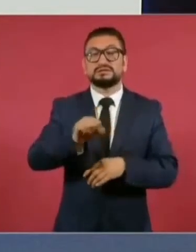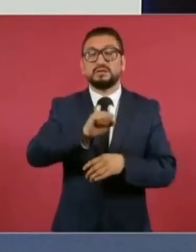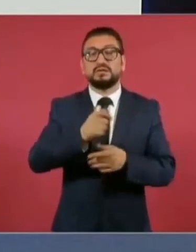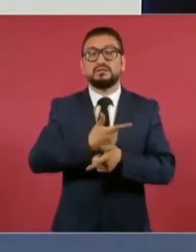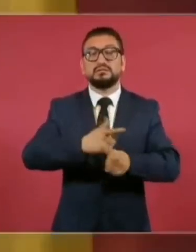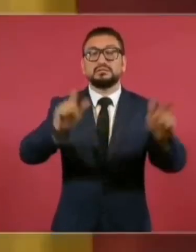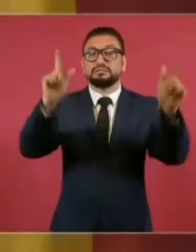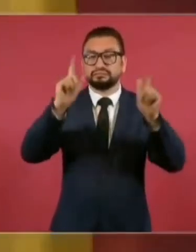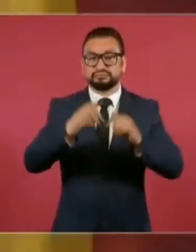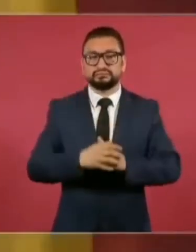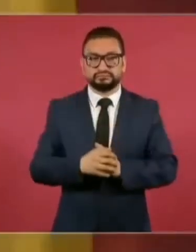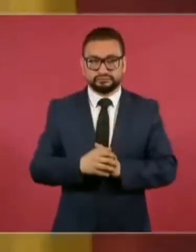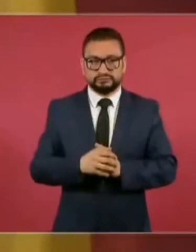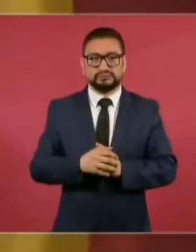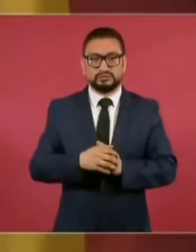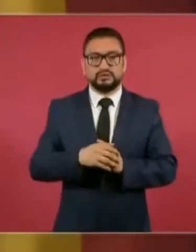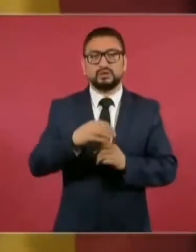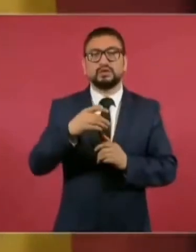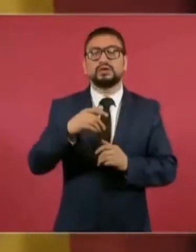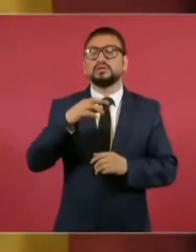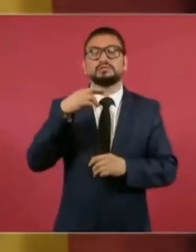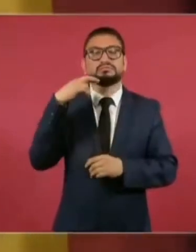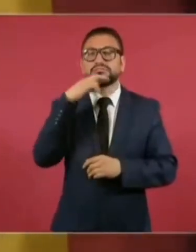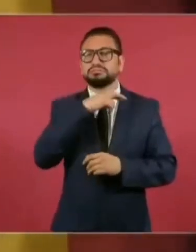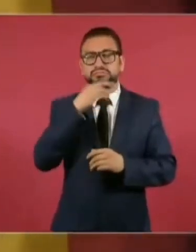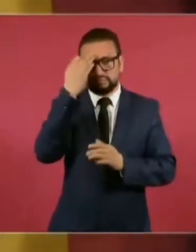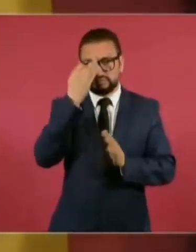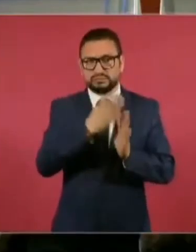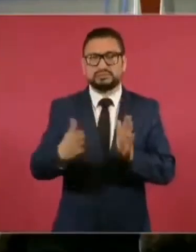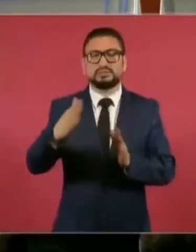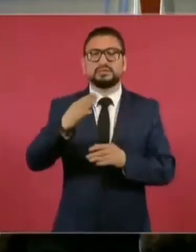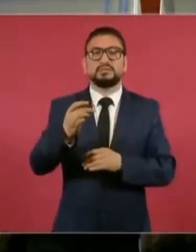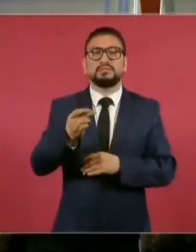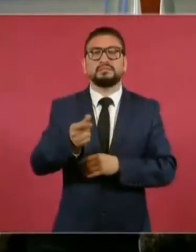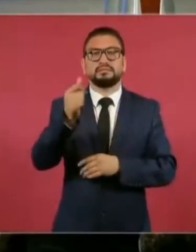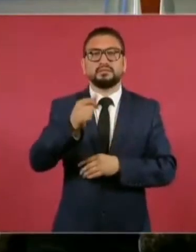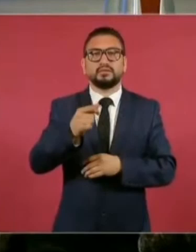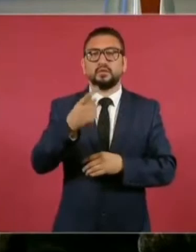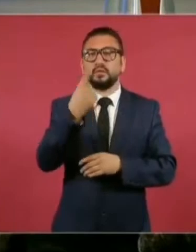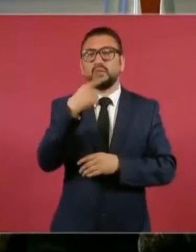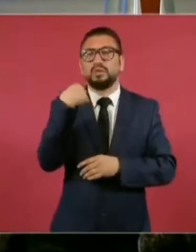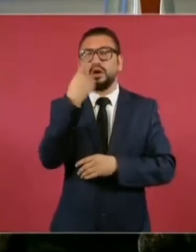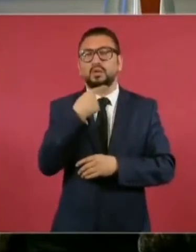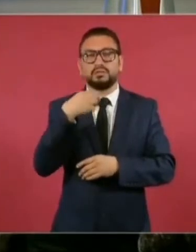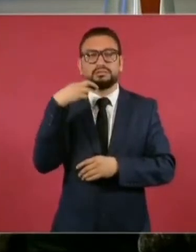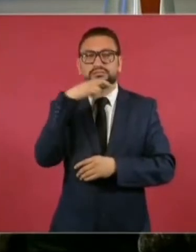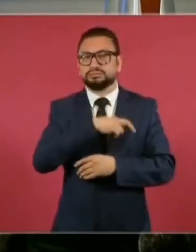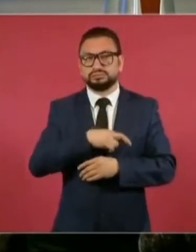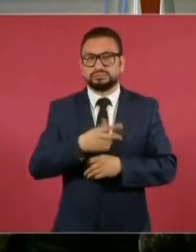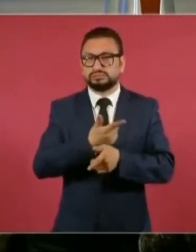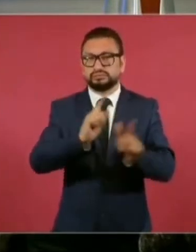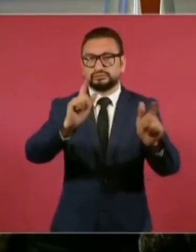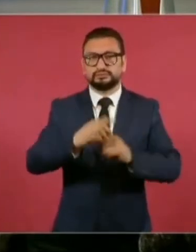sabadazo, y el plazo otorgado para la liberación es de 1 hora.